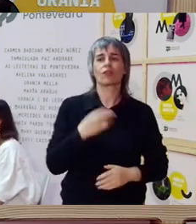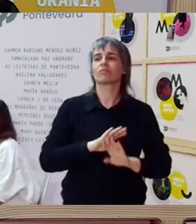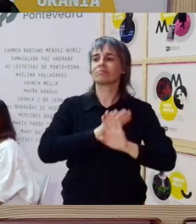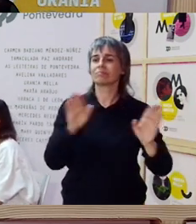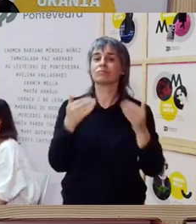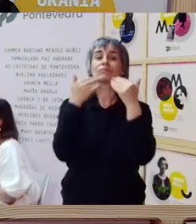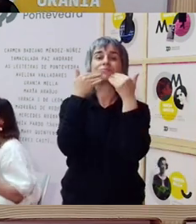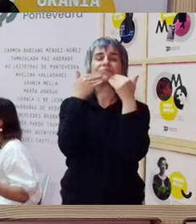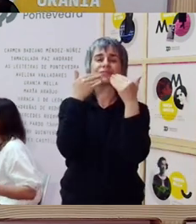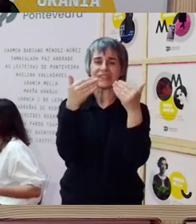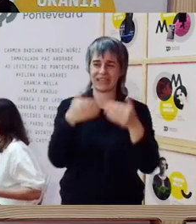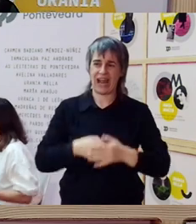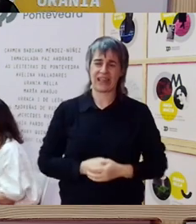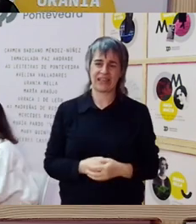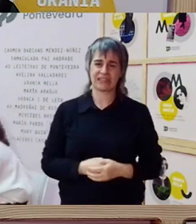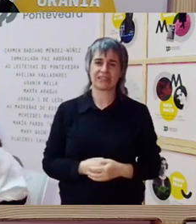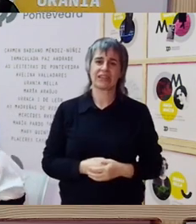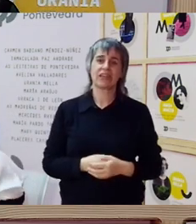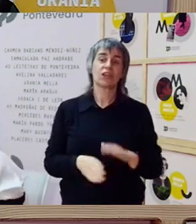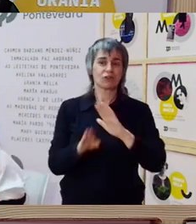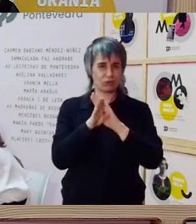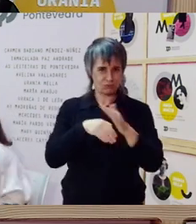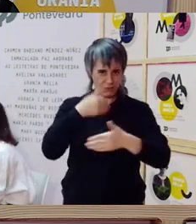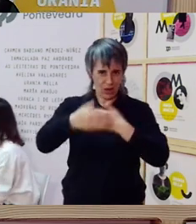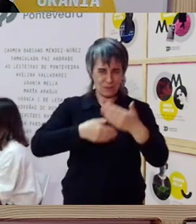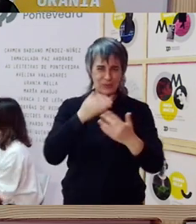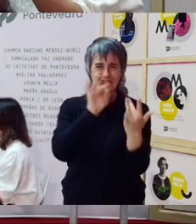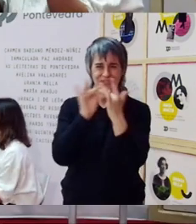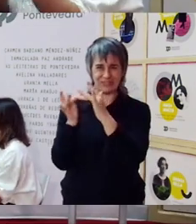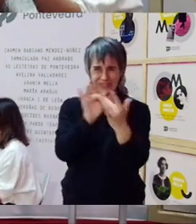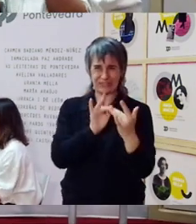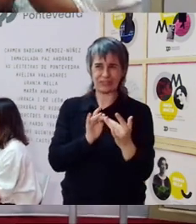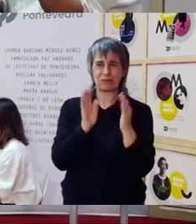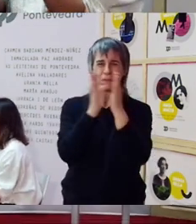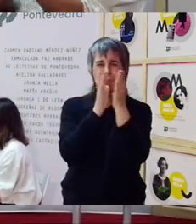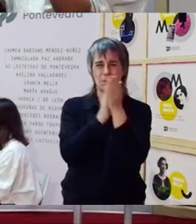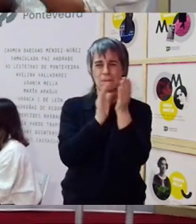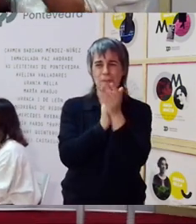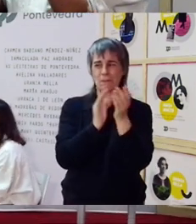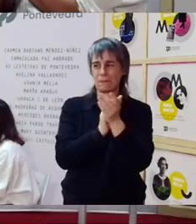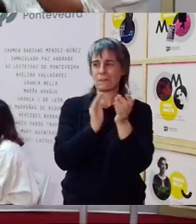máis, moitísimas grazas. E seguimos.